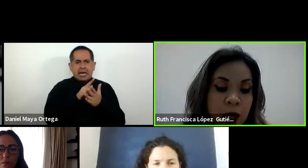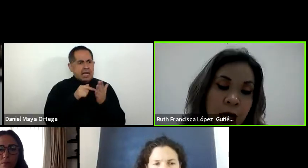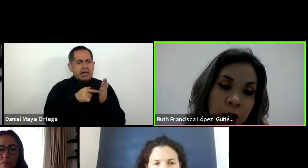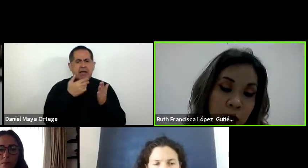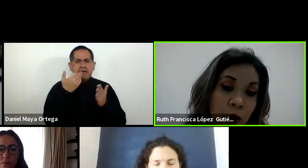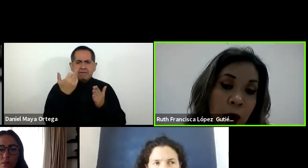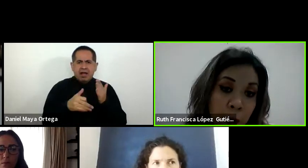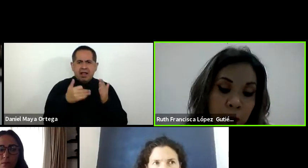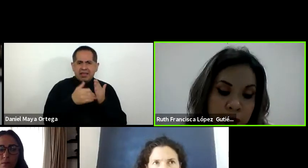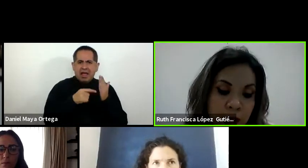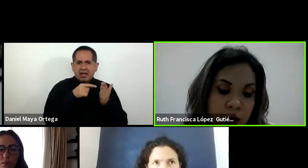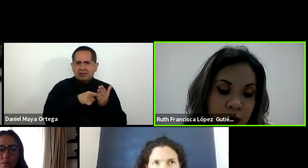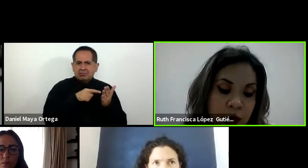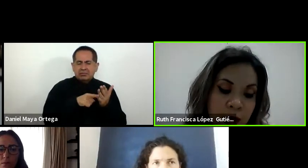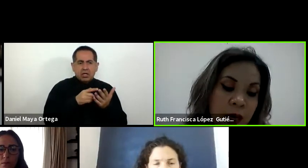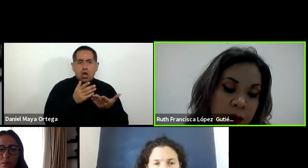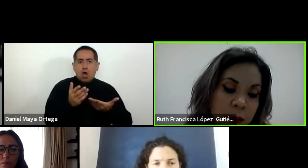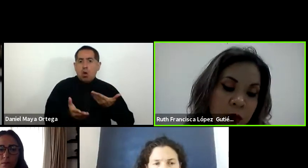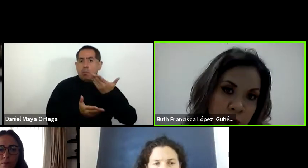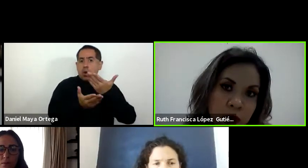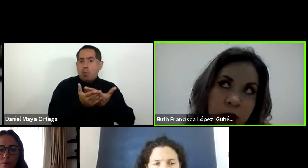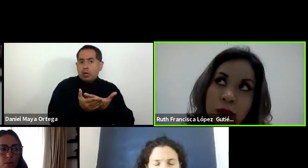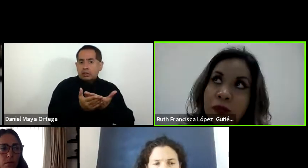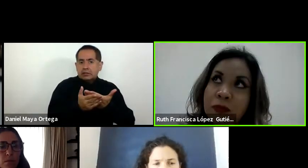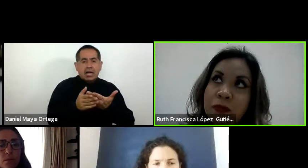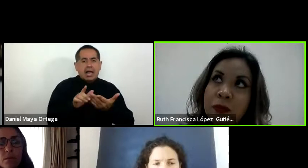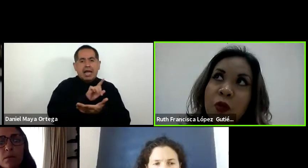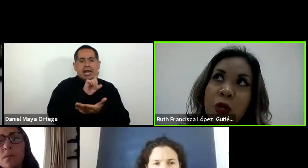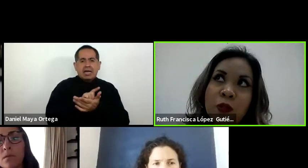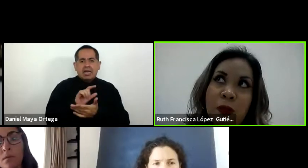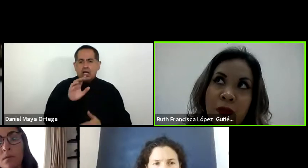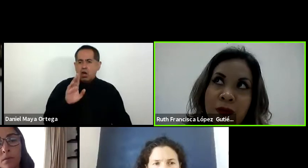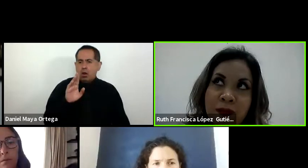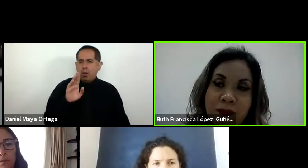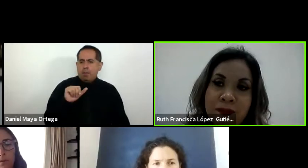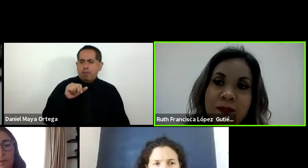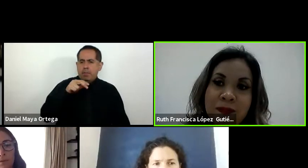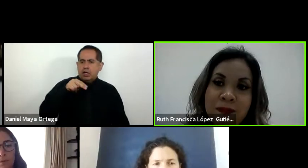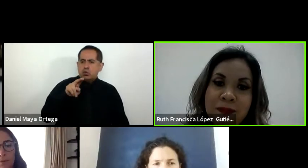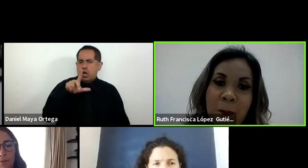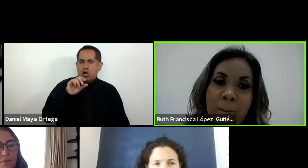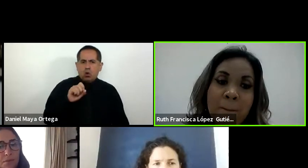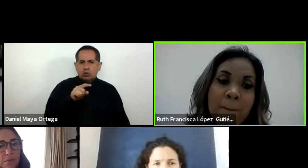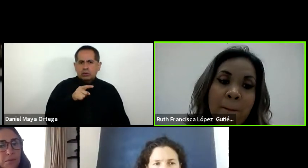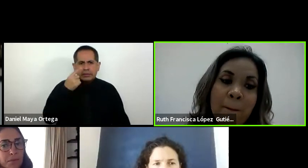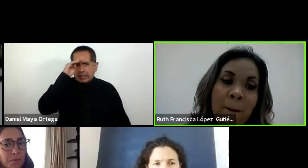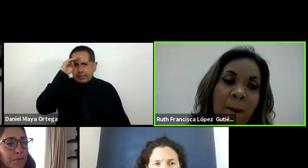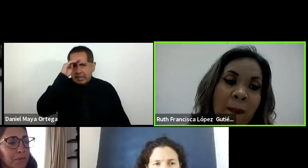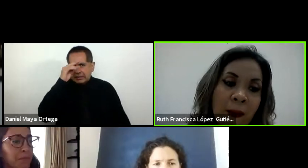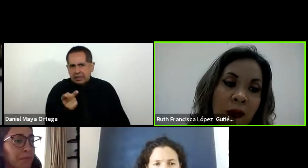existen en la ley, bueno, en la propuesta de la ley Bañuelos, perdón?